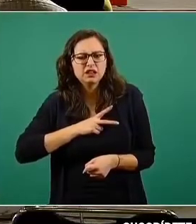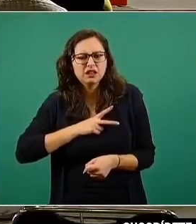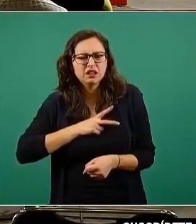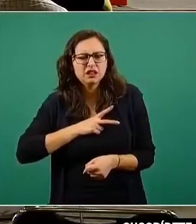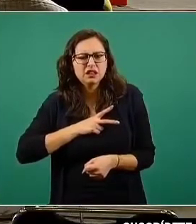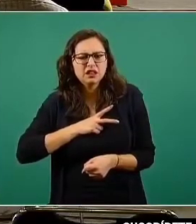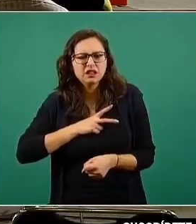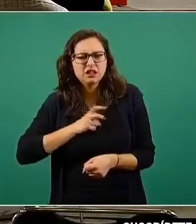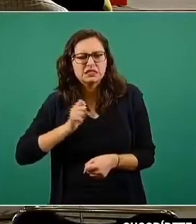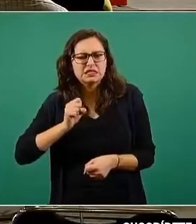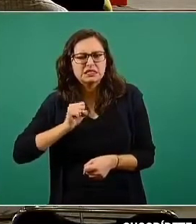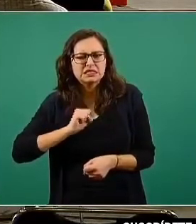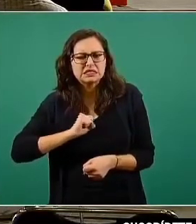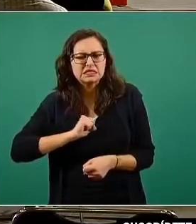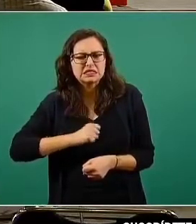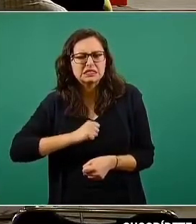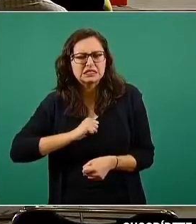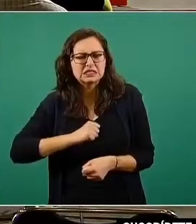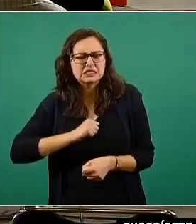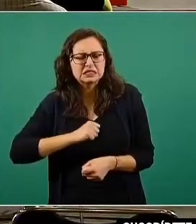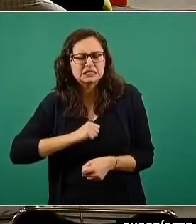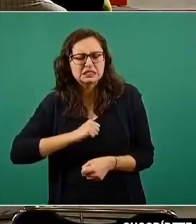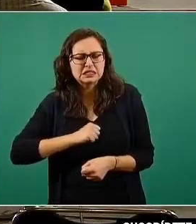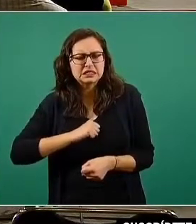de crónicos?